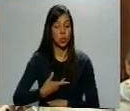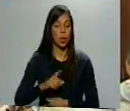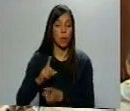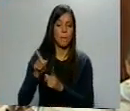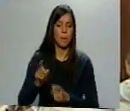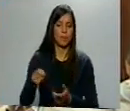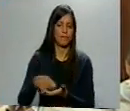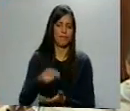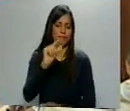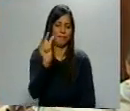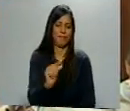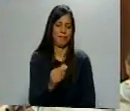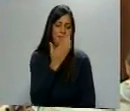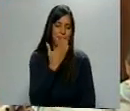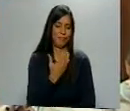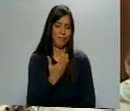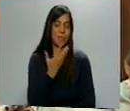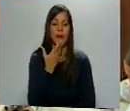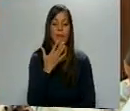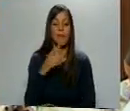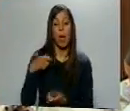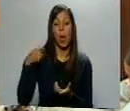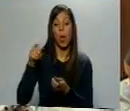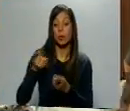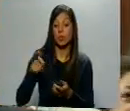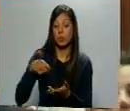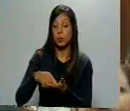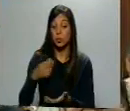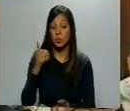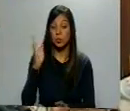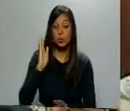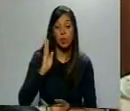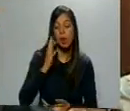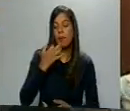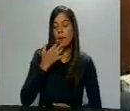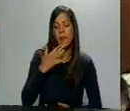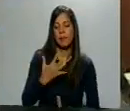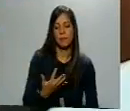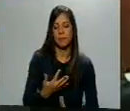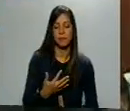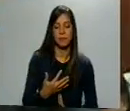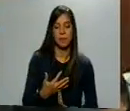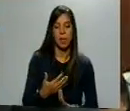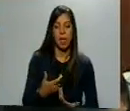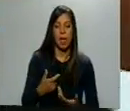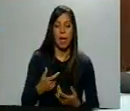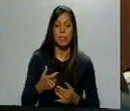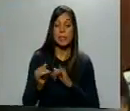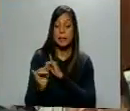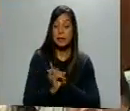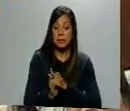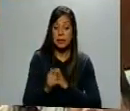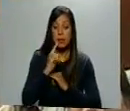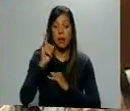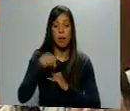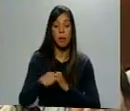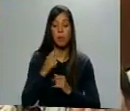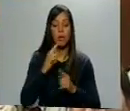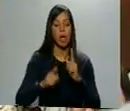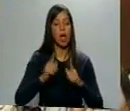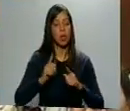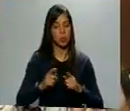simbólico básicamente, como son las multas para los cálculos de declaraciones de impuestos de forma